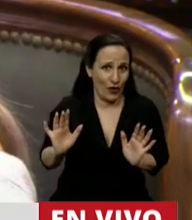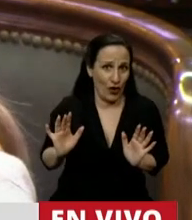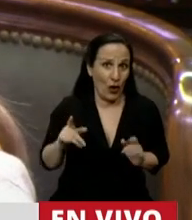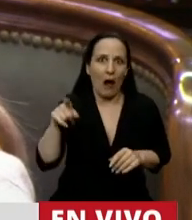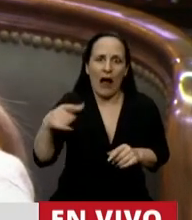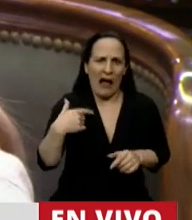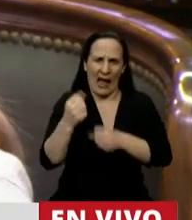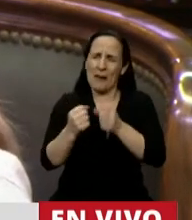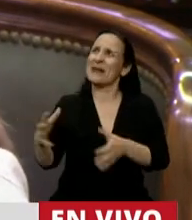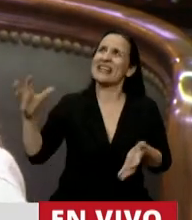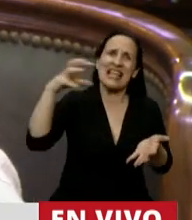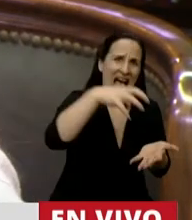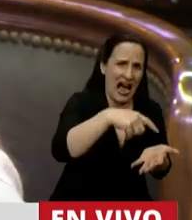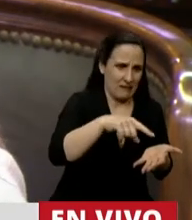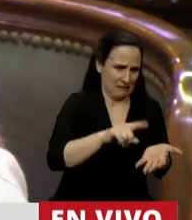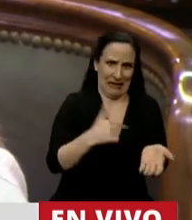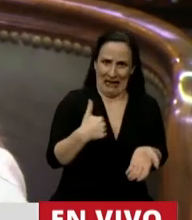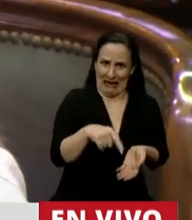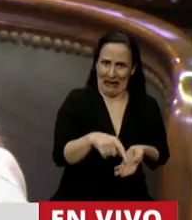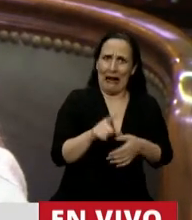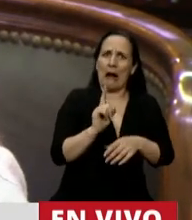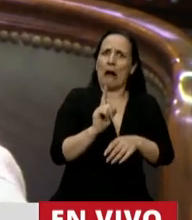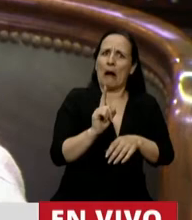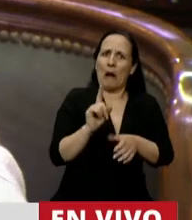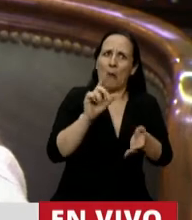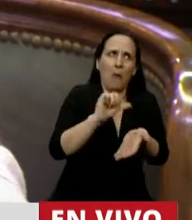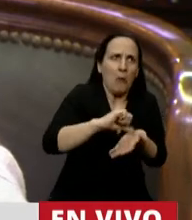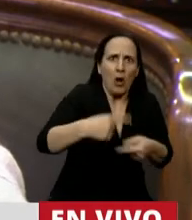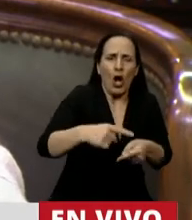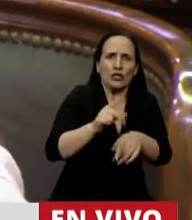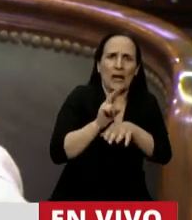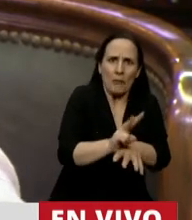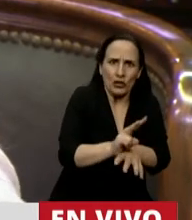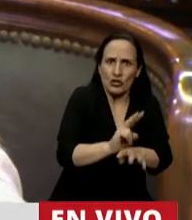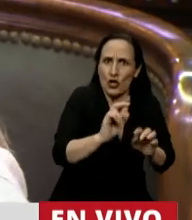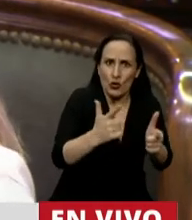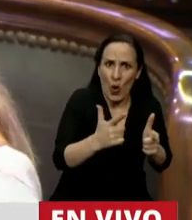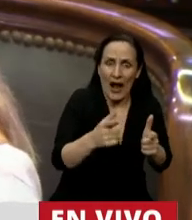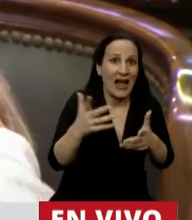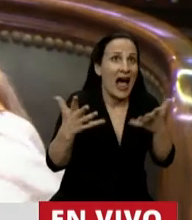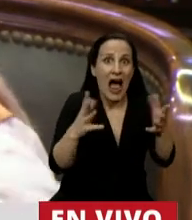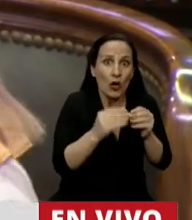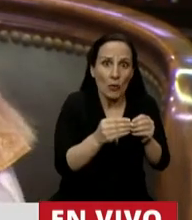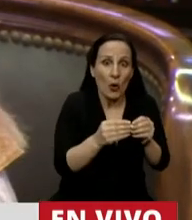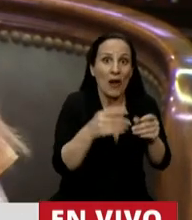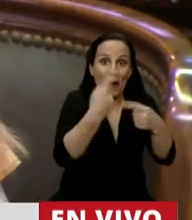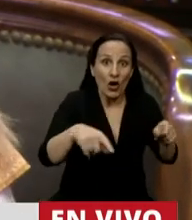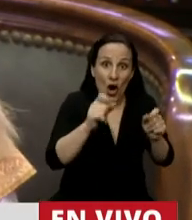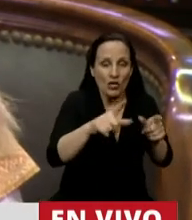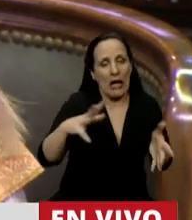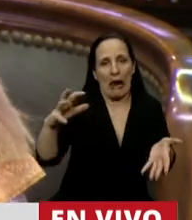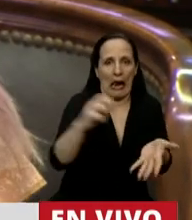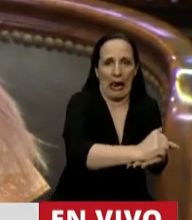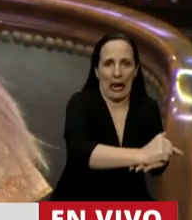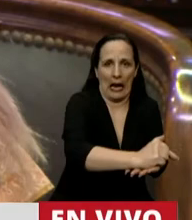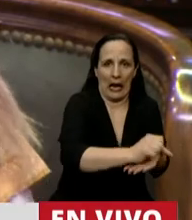radicarse en un país donde sus bienes no tendrán protección y donde los problemas se solucionan confiscando el patrimonio de los que